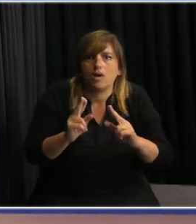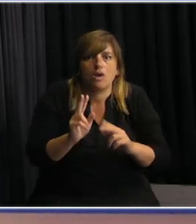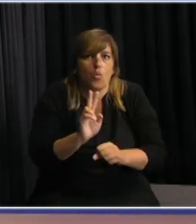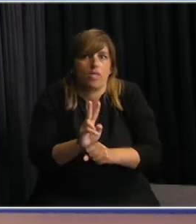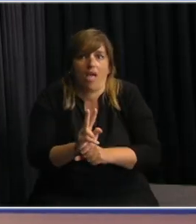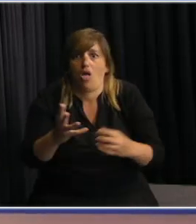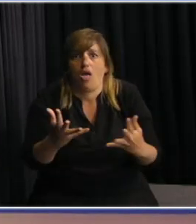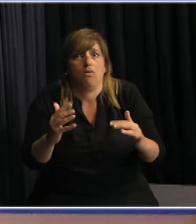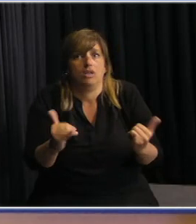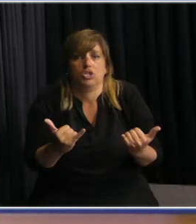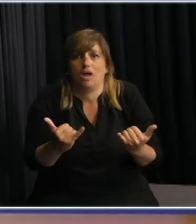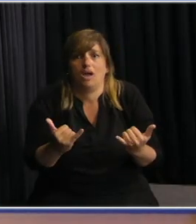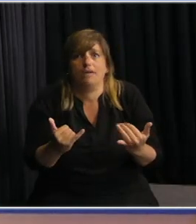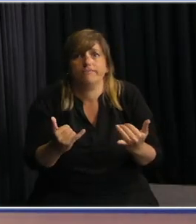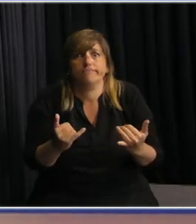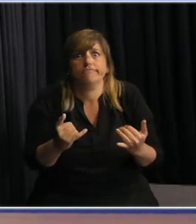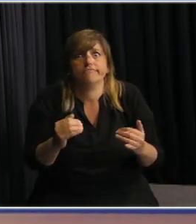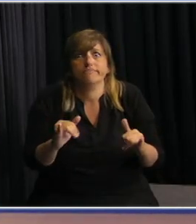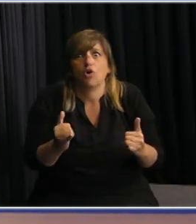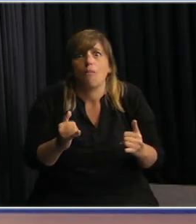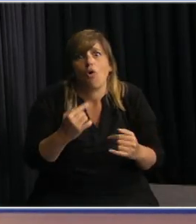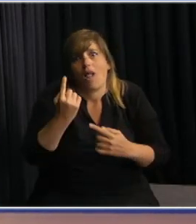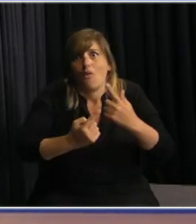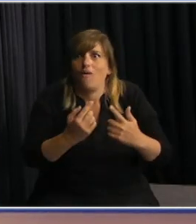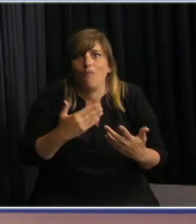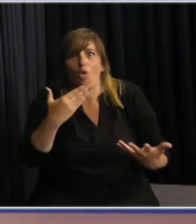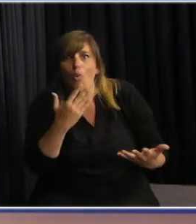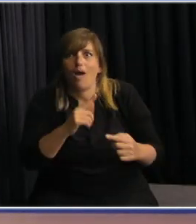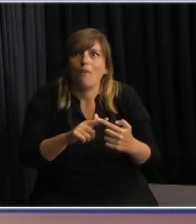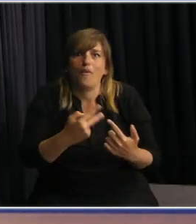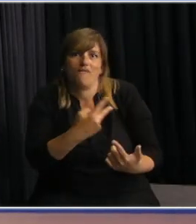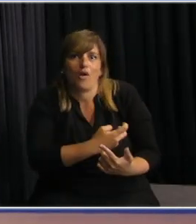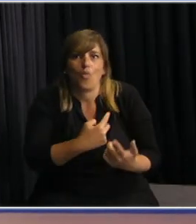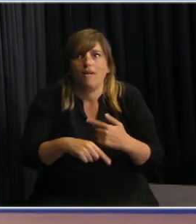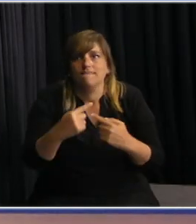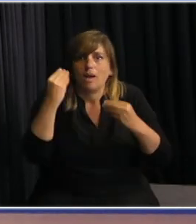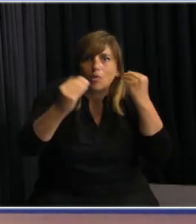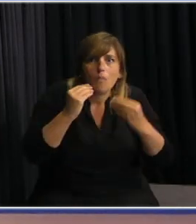ahora que sacamos una de las signos de interrogación que a todos nos preocupaba y nos ocupaba.